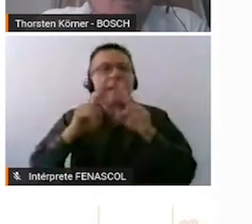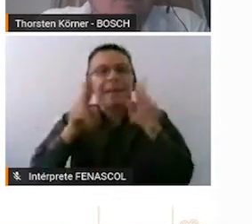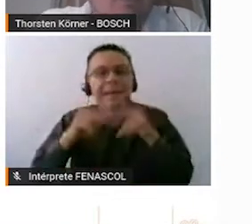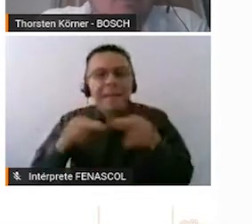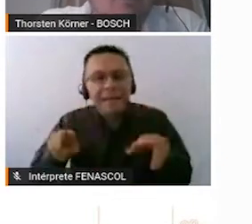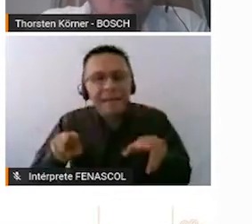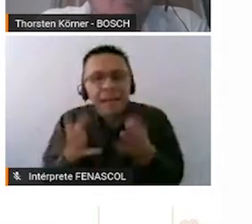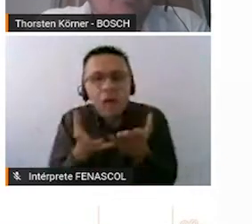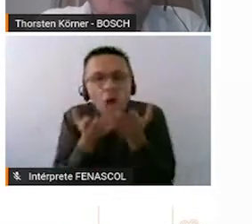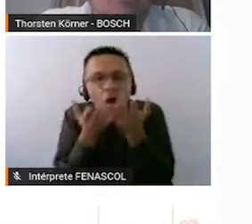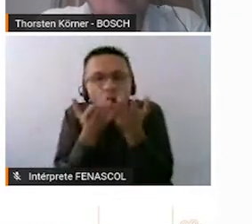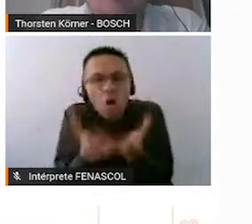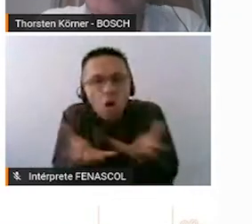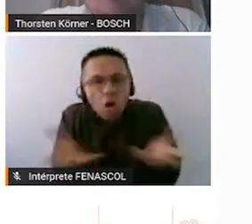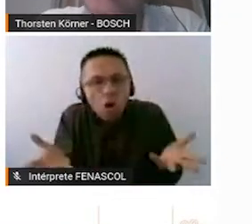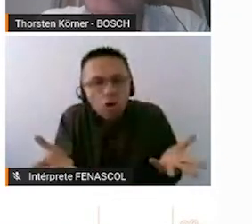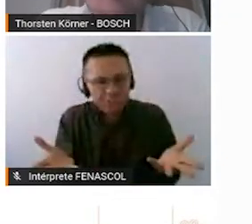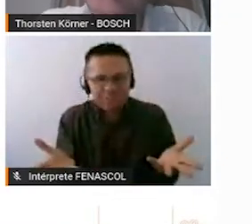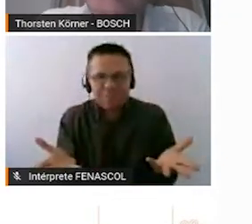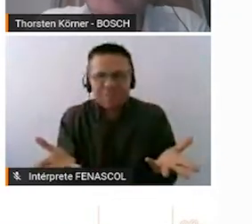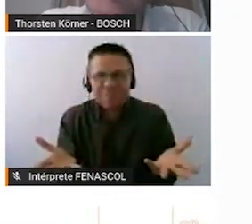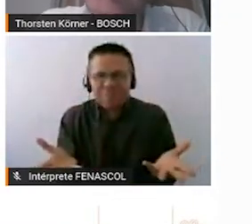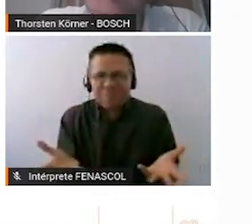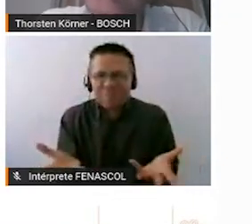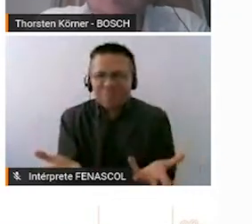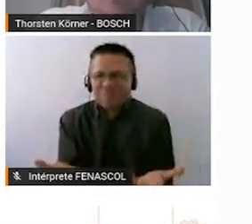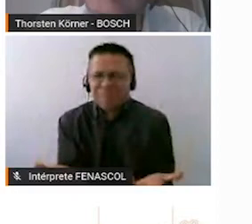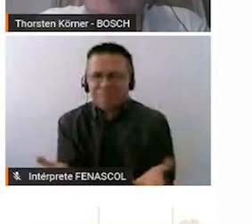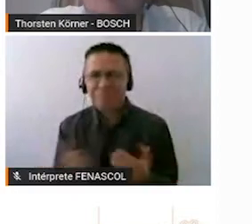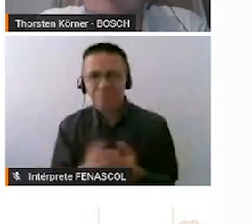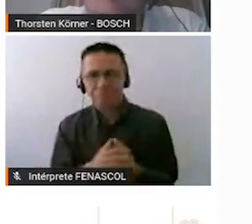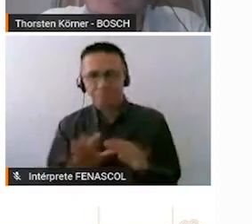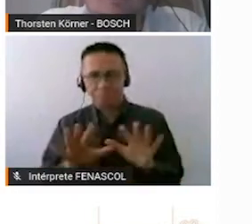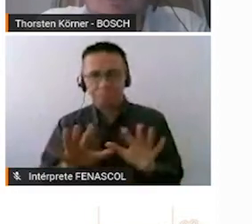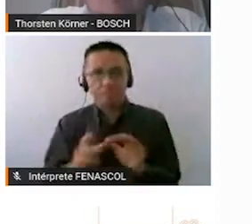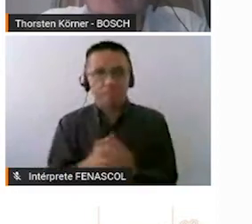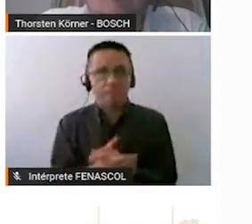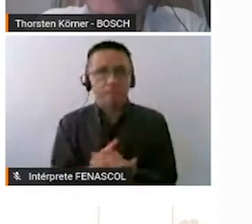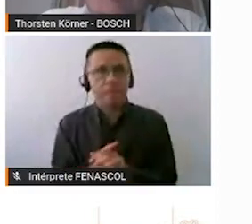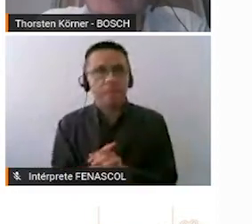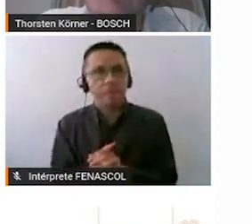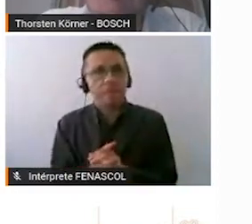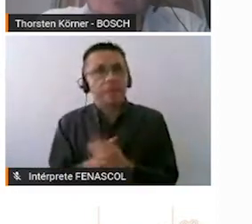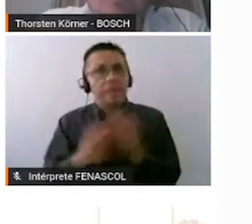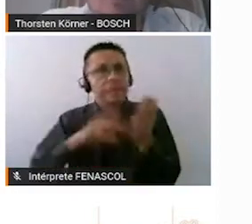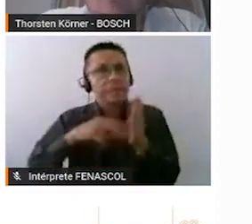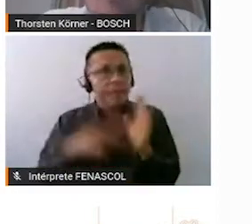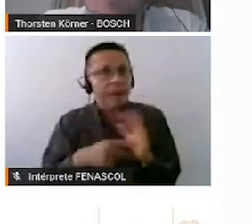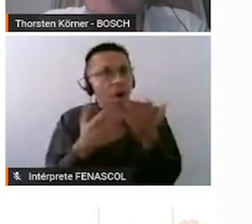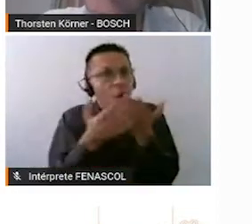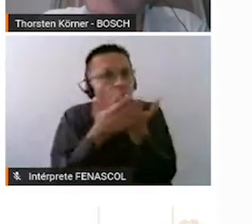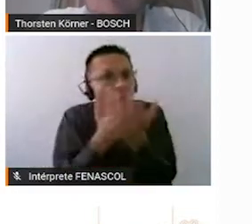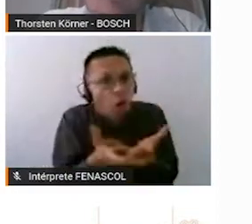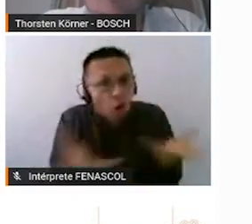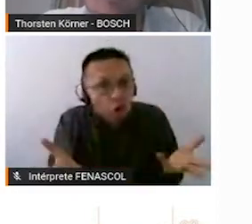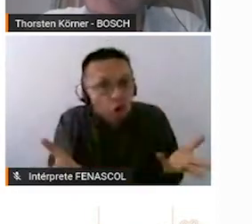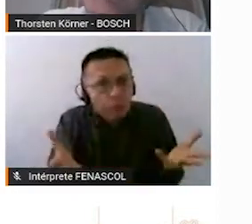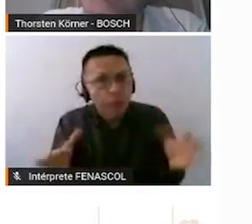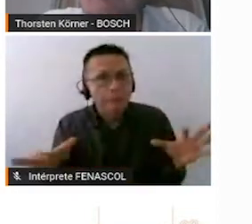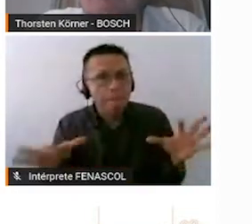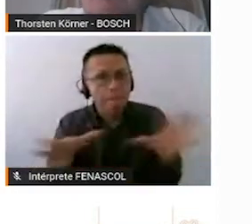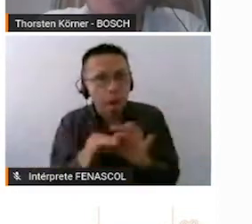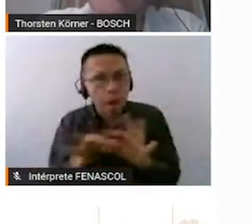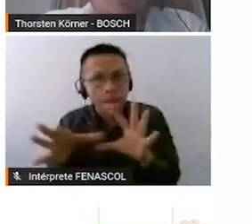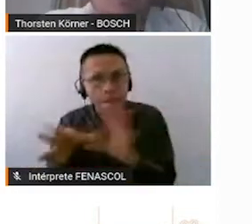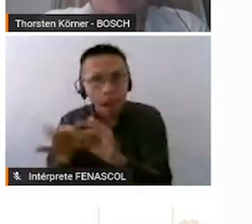significa Internet de las cosas? Significa objetos conectados. Y si hablamos de objetos conectados,